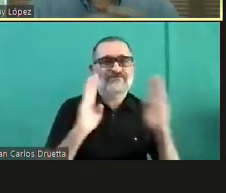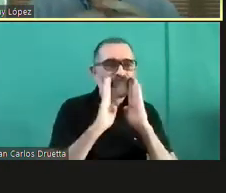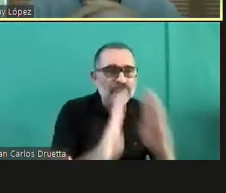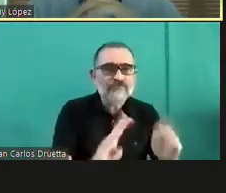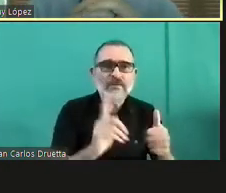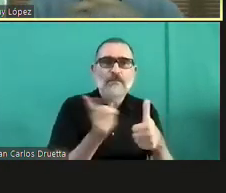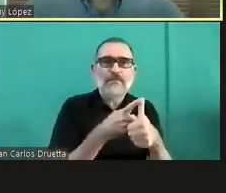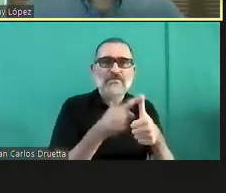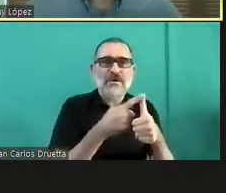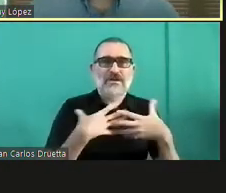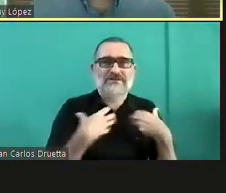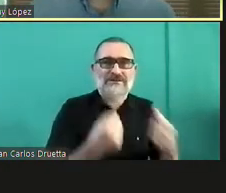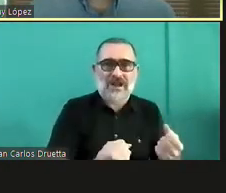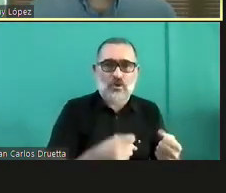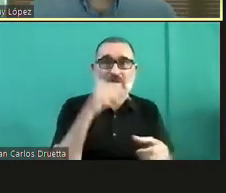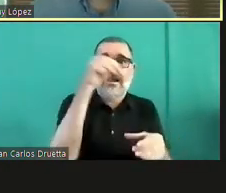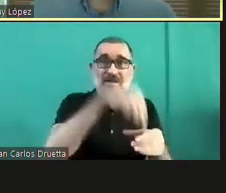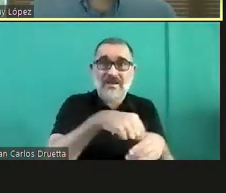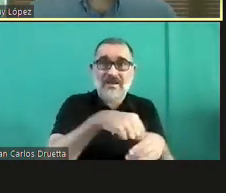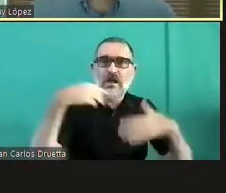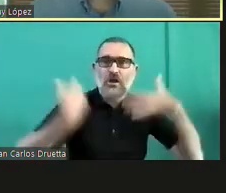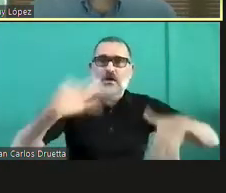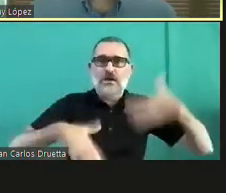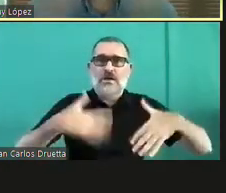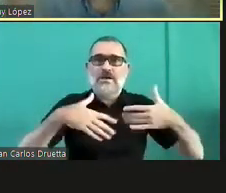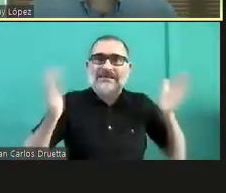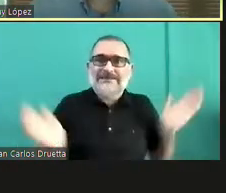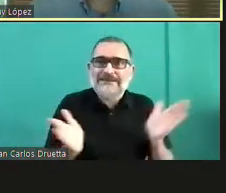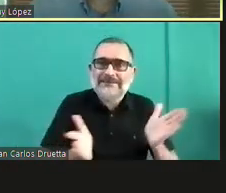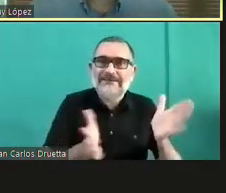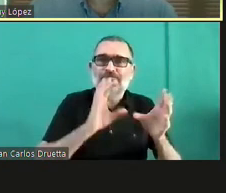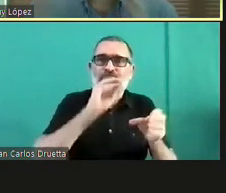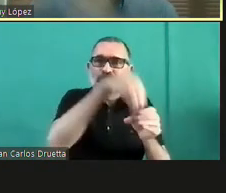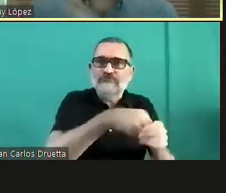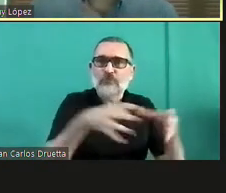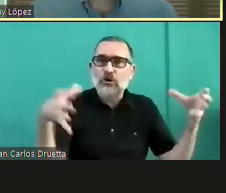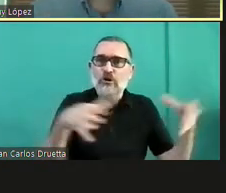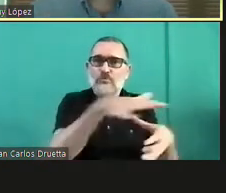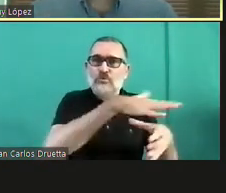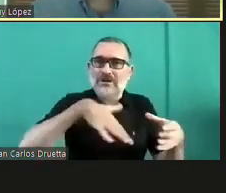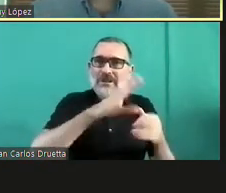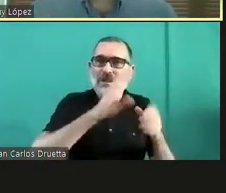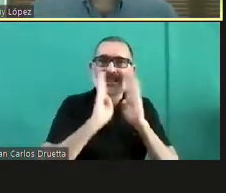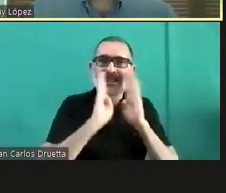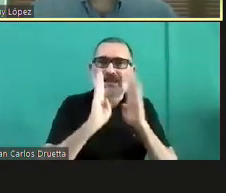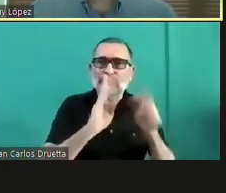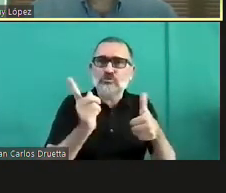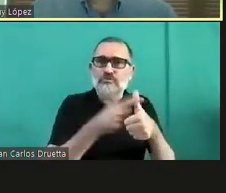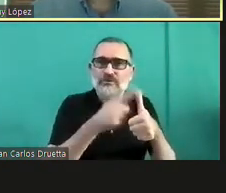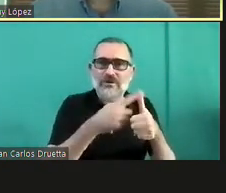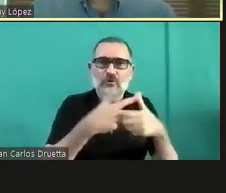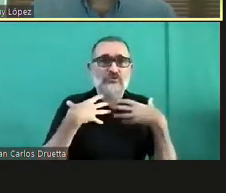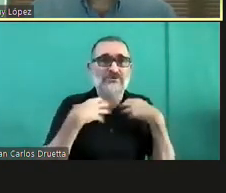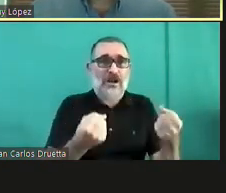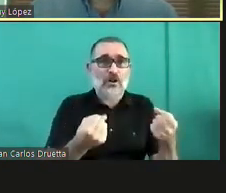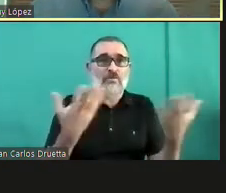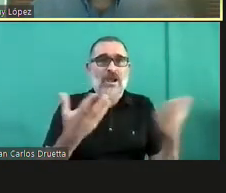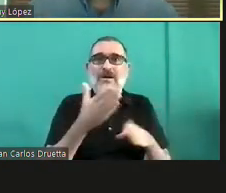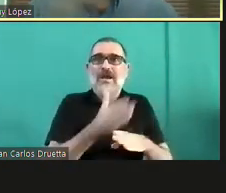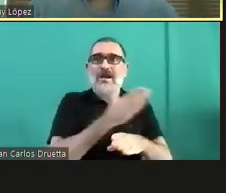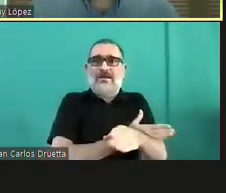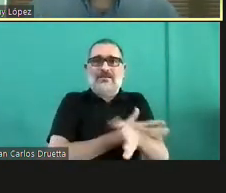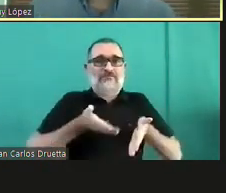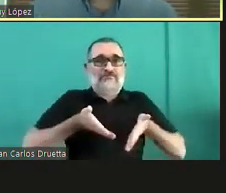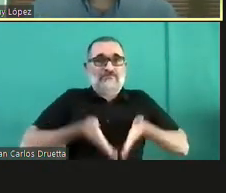digamos el modelo en donde se está empezando la transformación de todo el sistema a través del instituto de salud para el bienestar y en